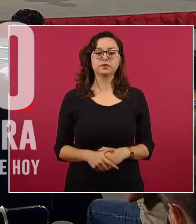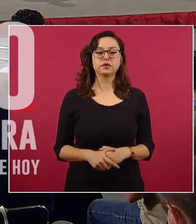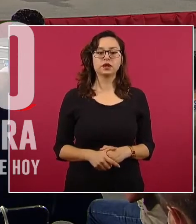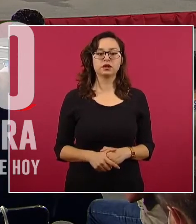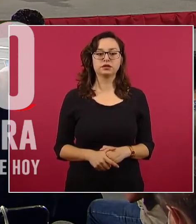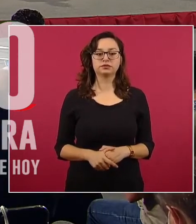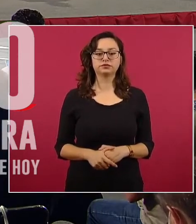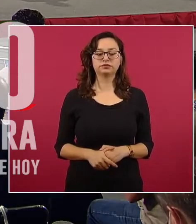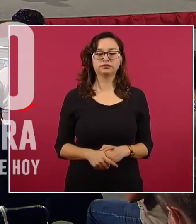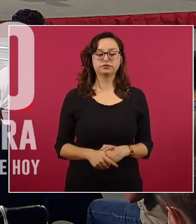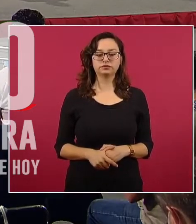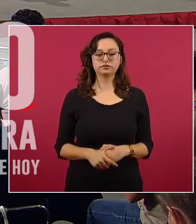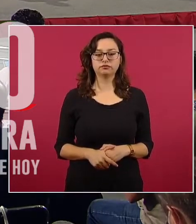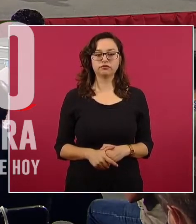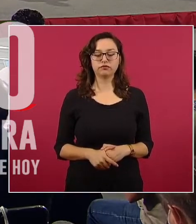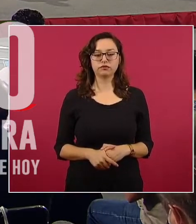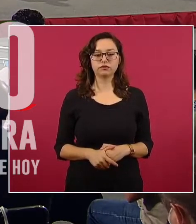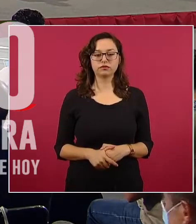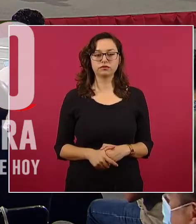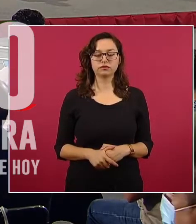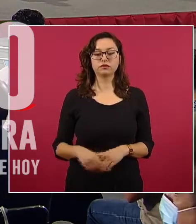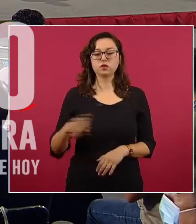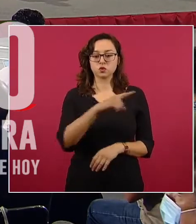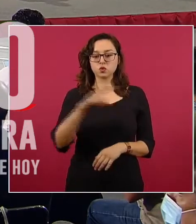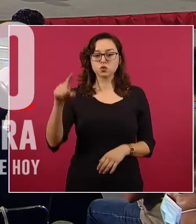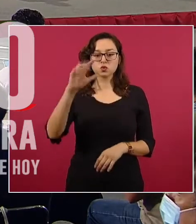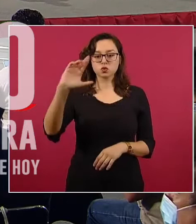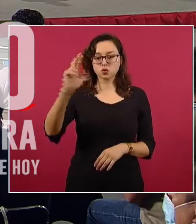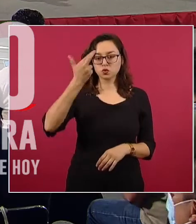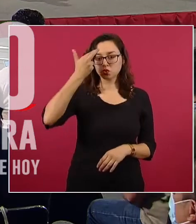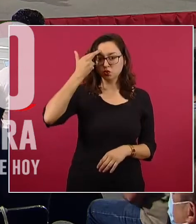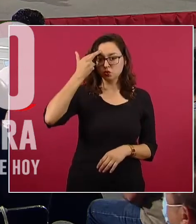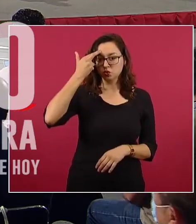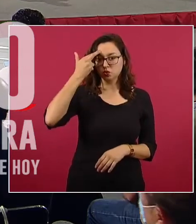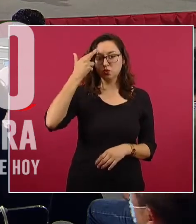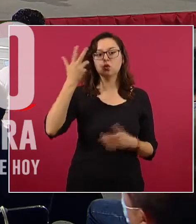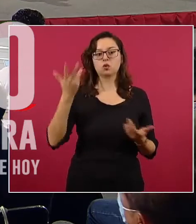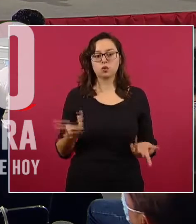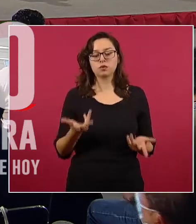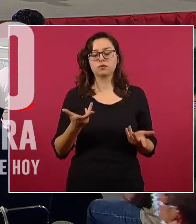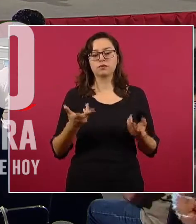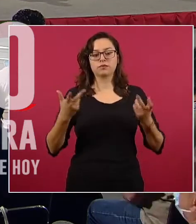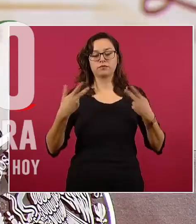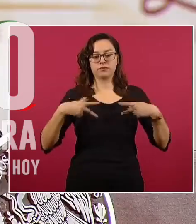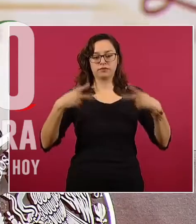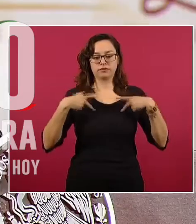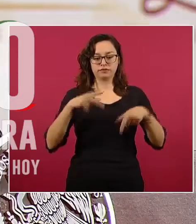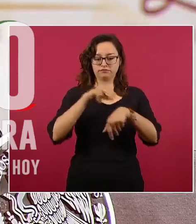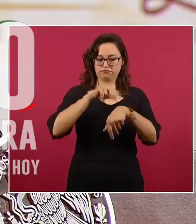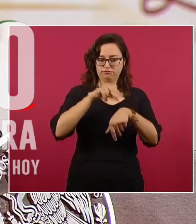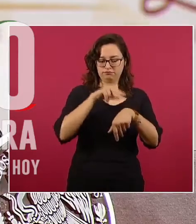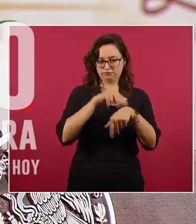recuerdan, el examen para contar con especialistas, que